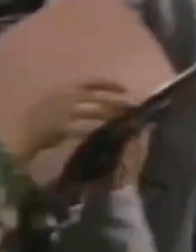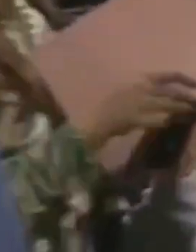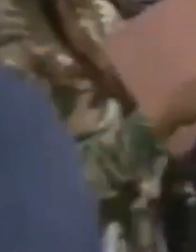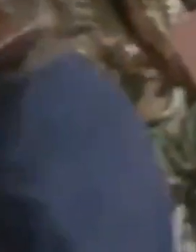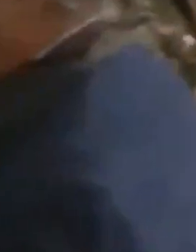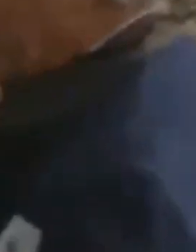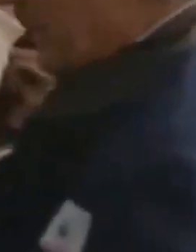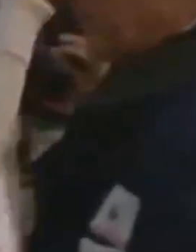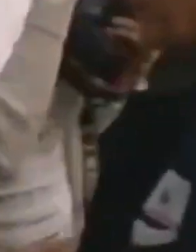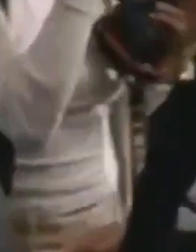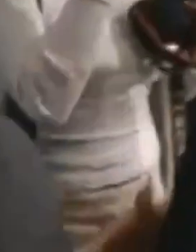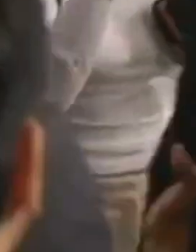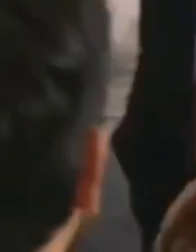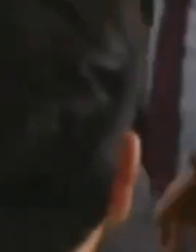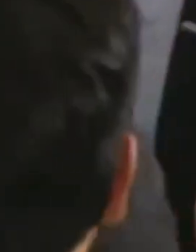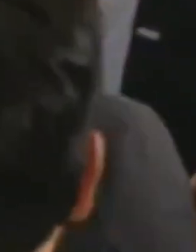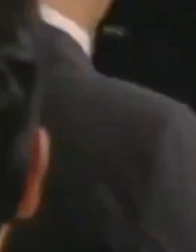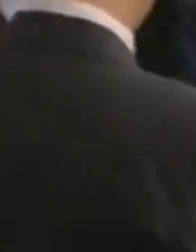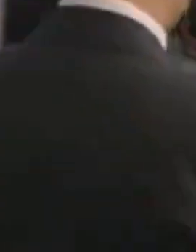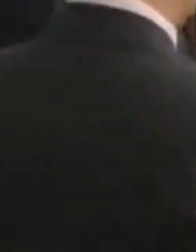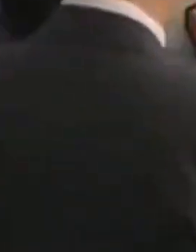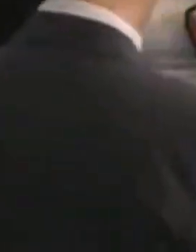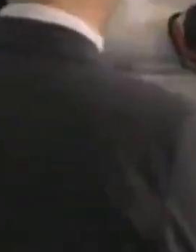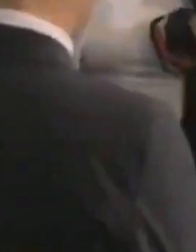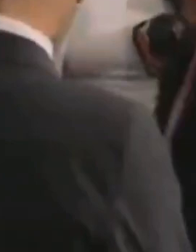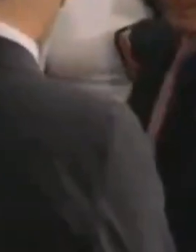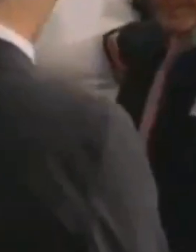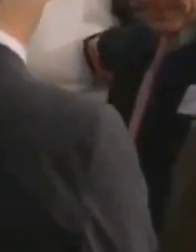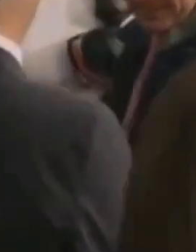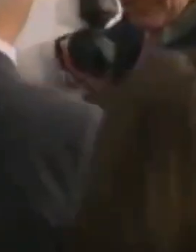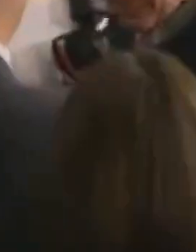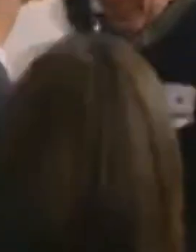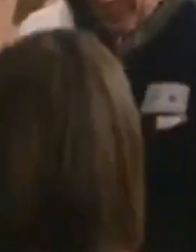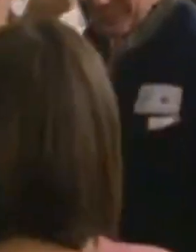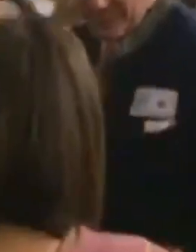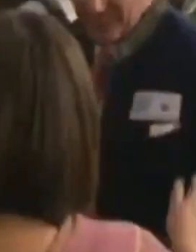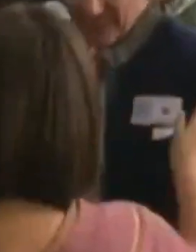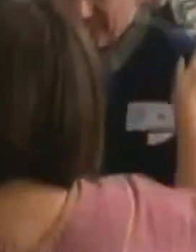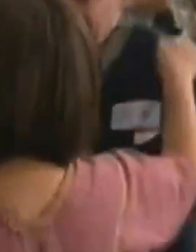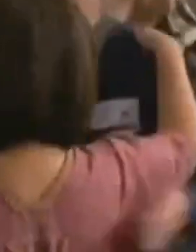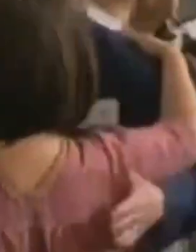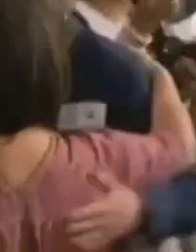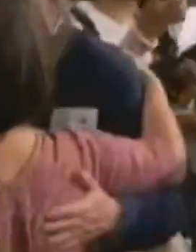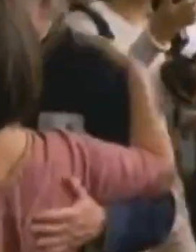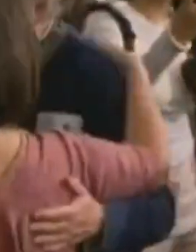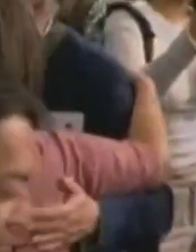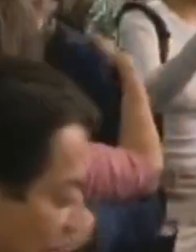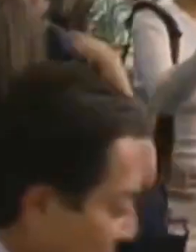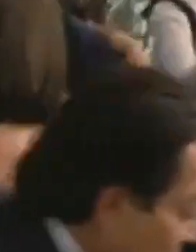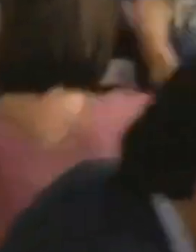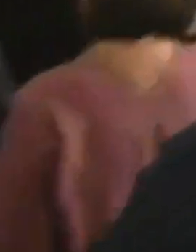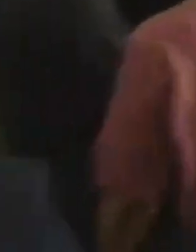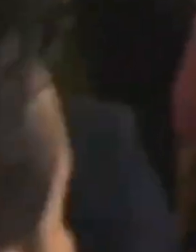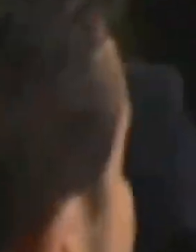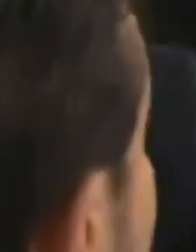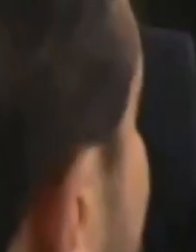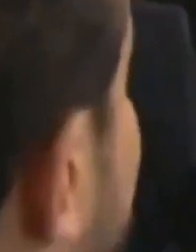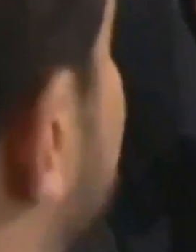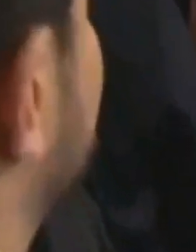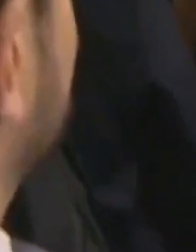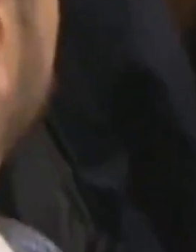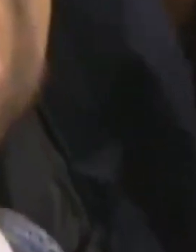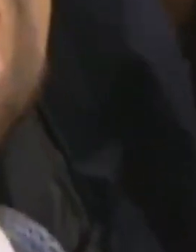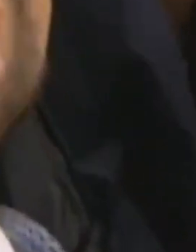obtuvieron en los comicios del 3 de julio de ese año. Ahora estamos en el interior de este salón de sesiones. Ya